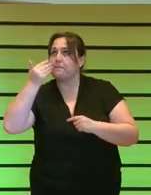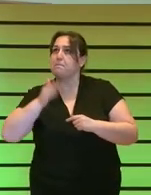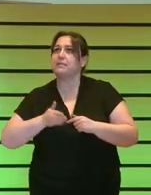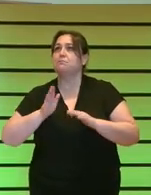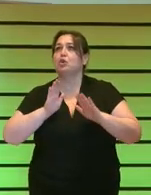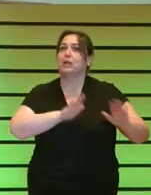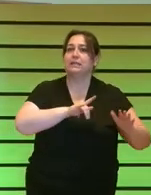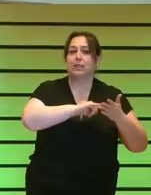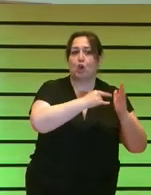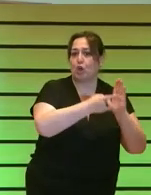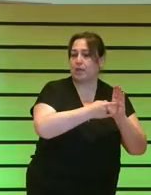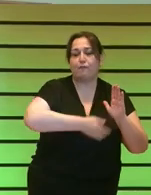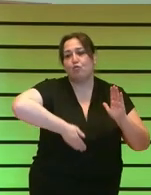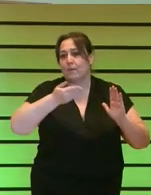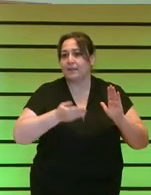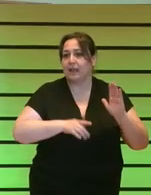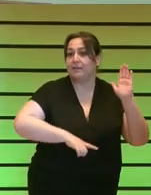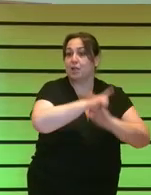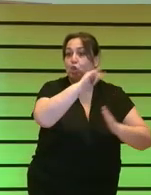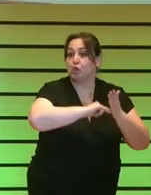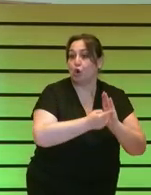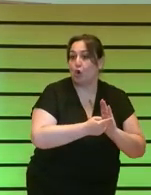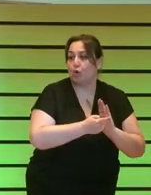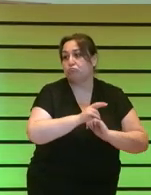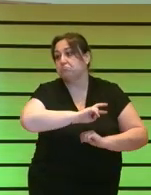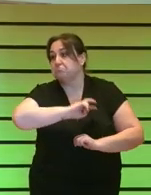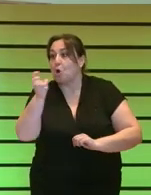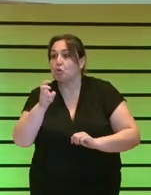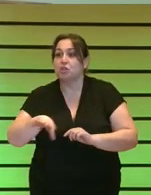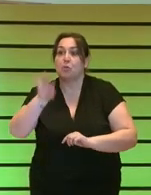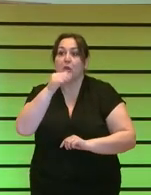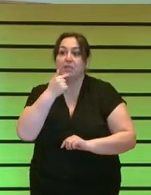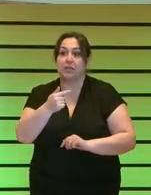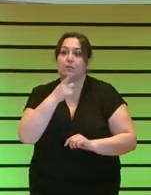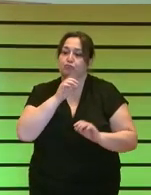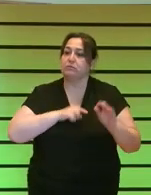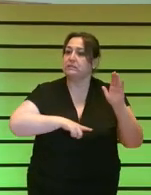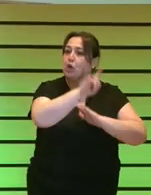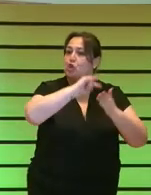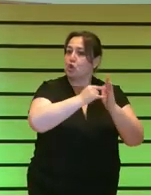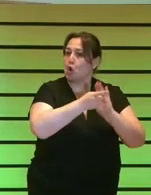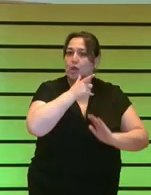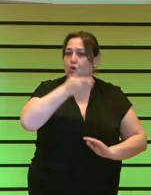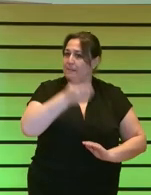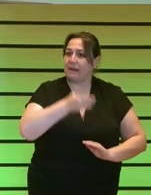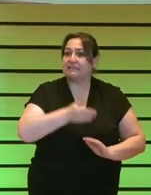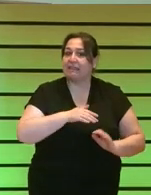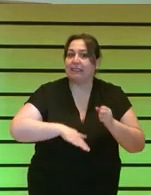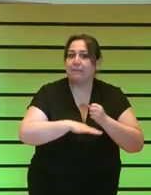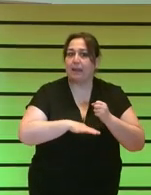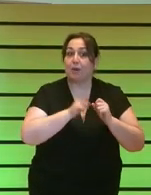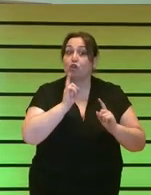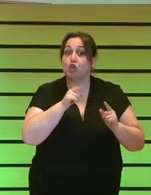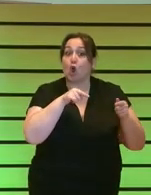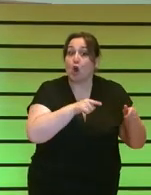quien dice lo fundamental del desarrollo tecnológico hay otras opciones que dice mira el desarrollo tecnológico es imprescindible pero solo con desarrollo tecnológico no